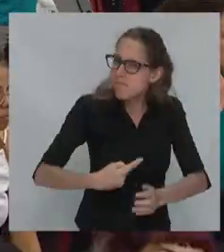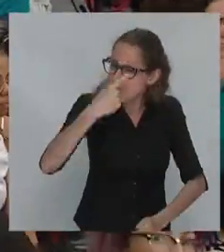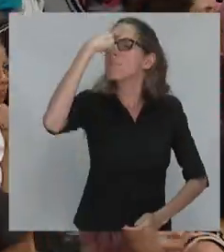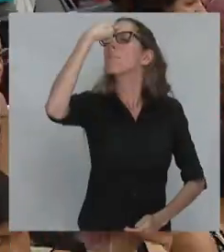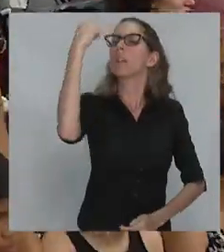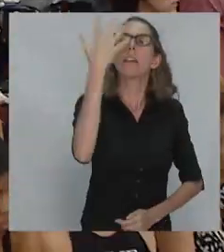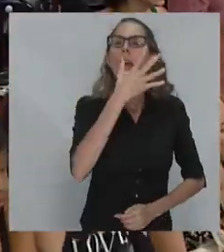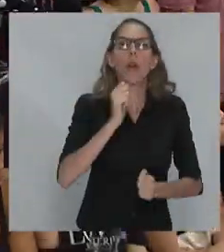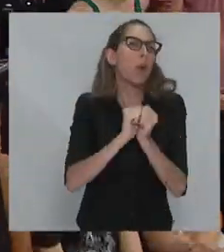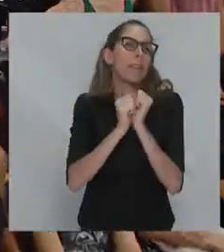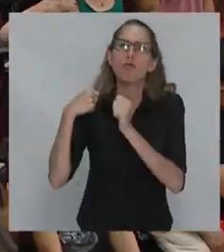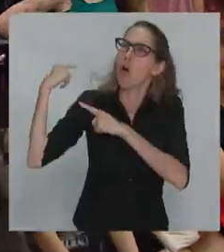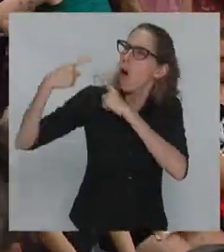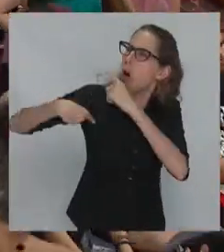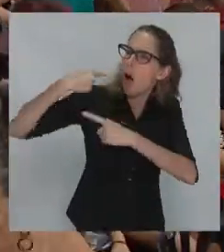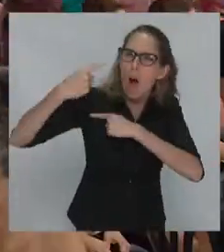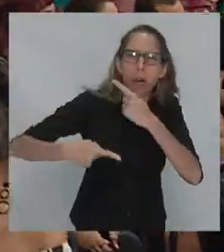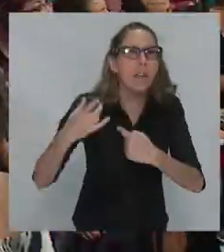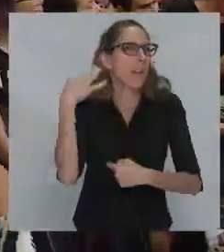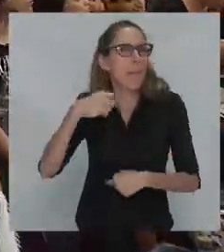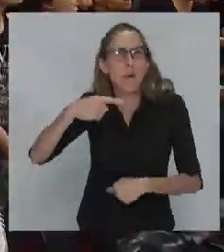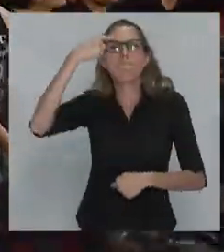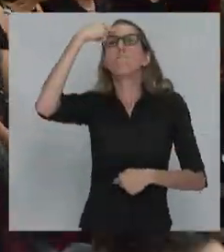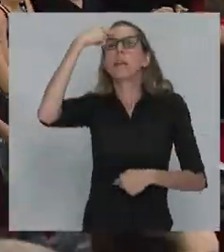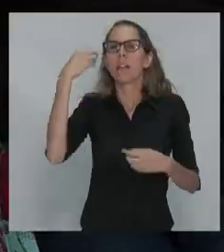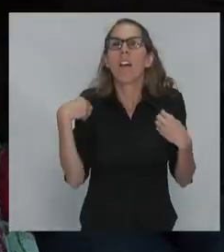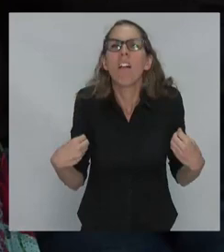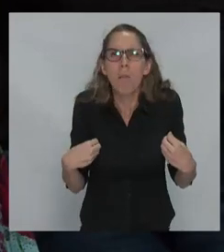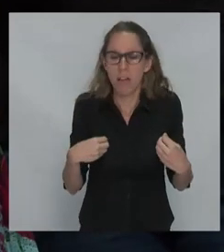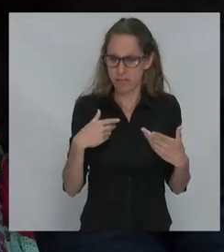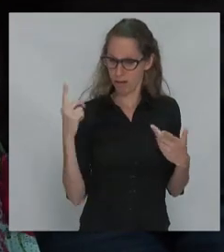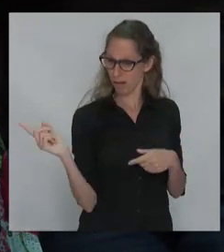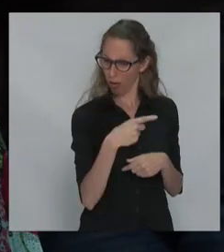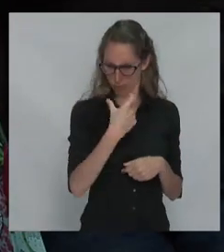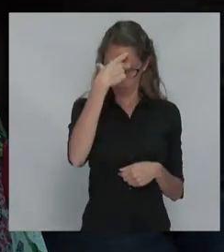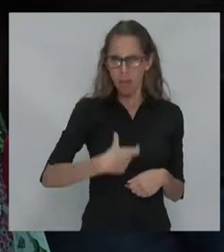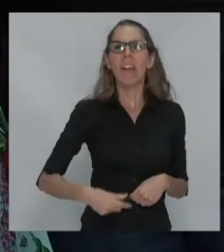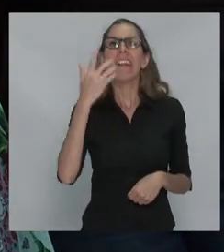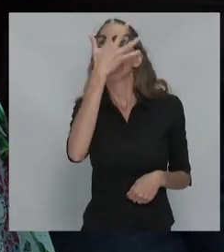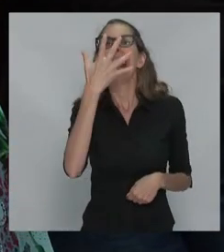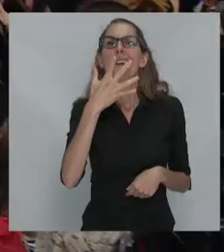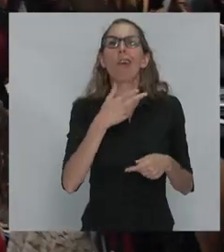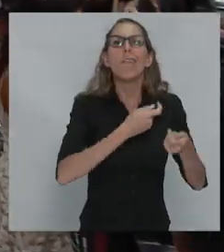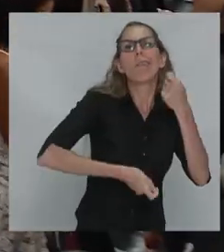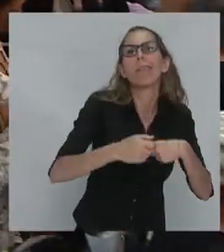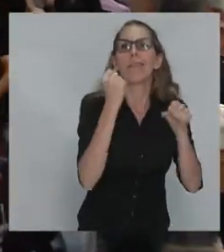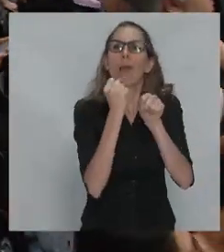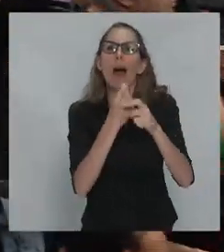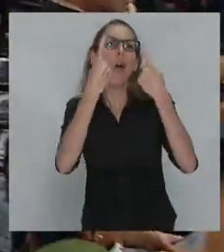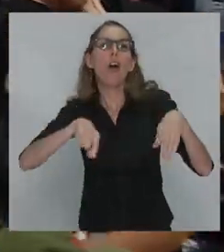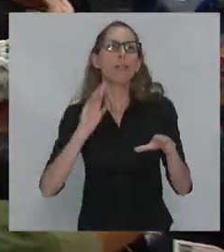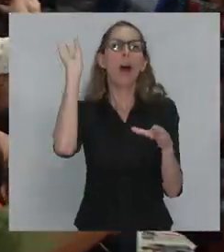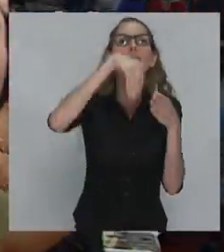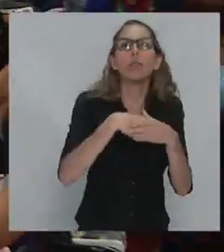mundo y hay que pensarlo, ¿no? ¿Cómo estamos insertados en el sistema como negros? Bueno,